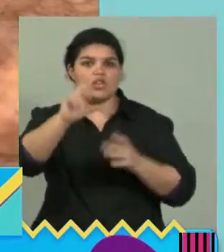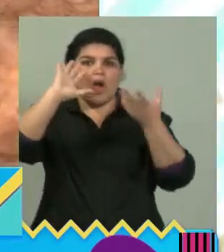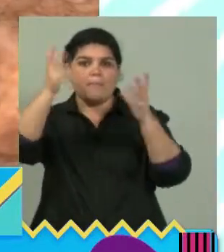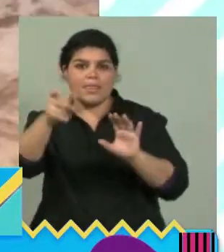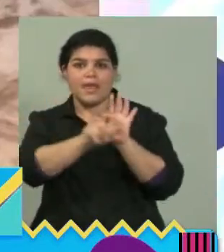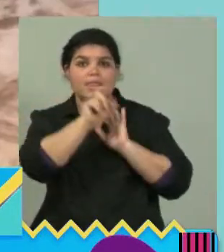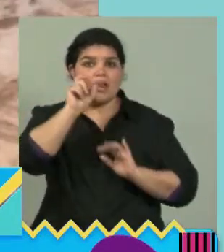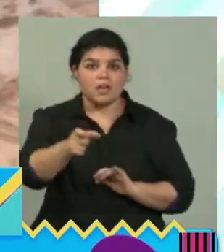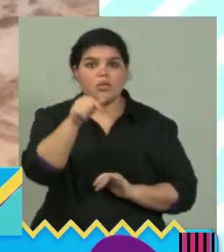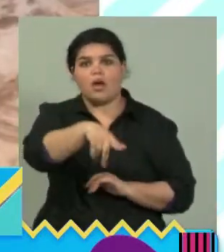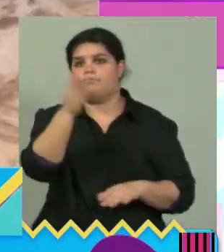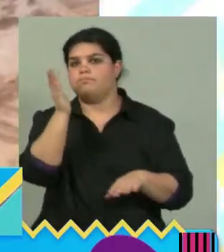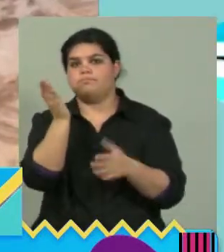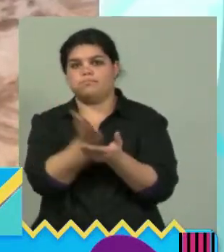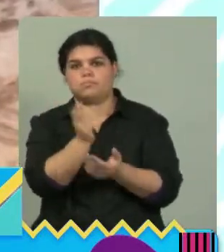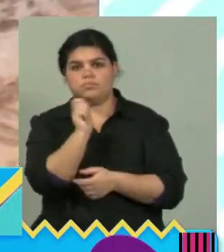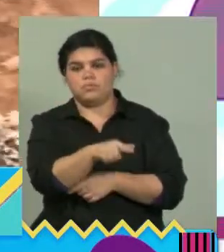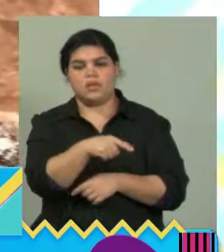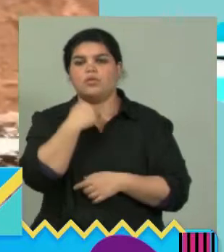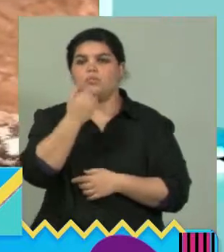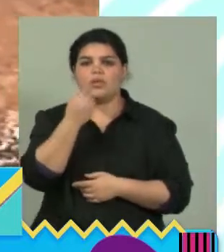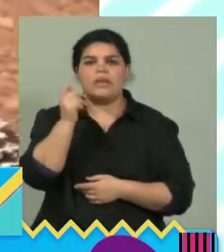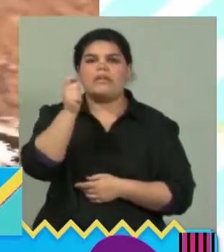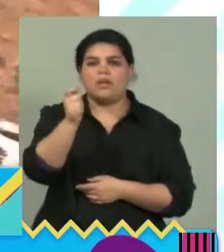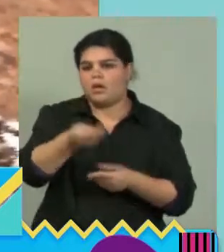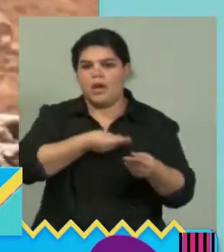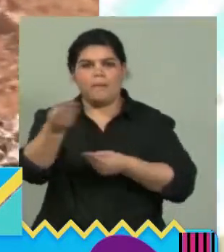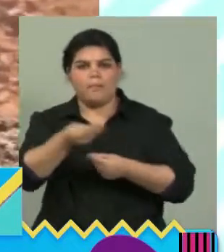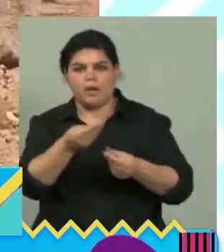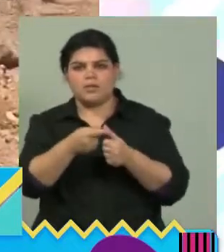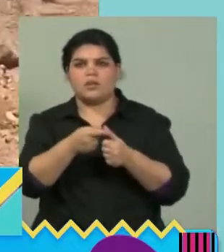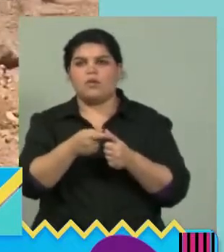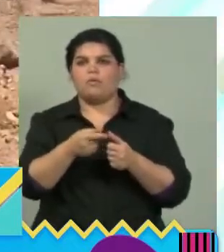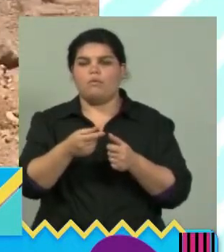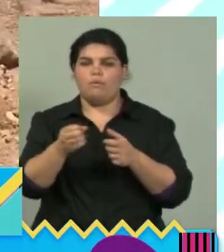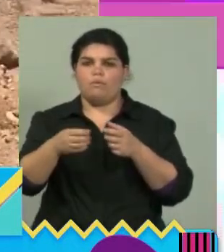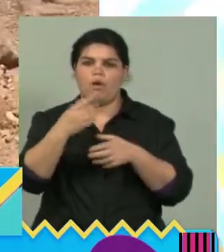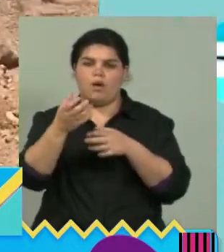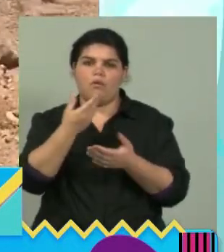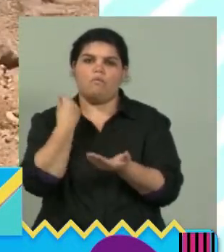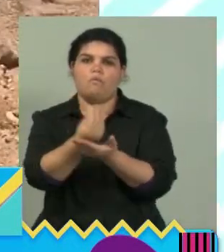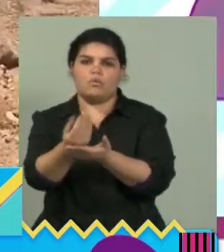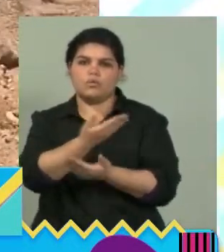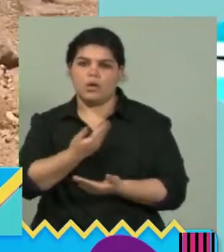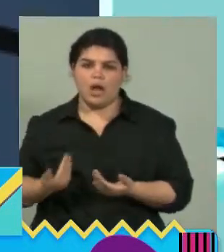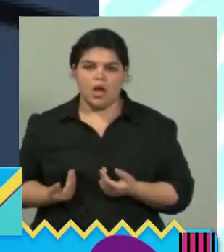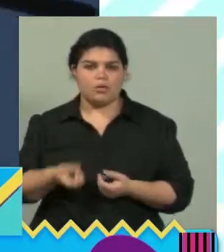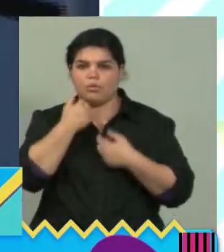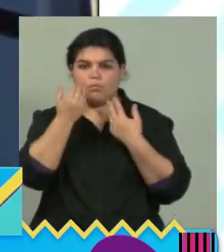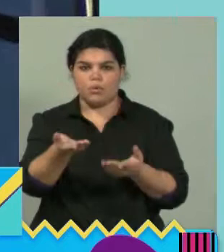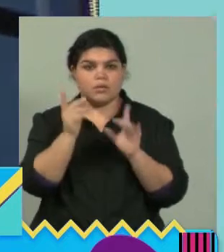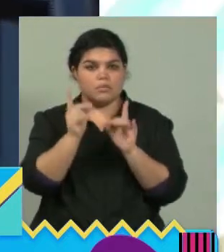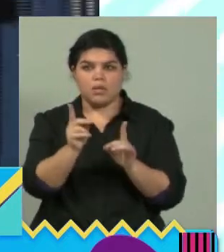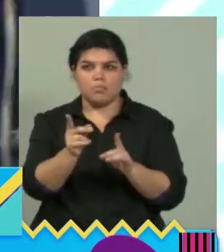corresponde, ya sean las empresas, ya sean los funcionarios, y creo que acá es donde debe estar la firme decisión